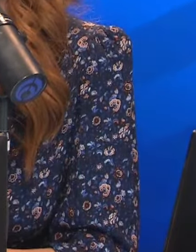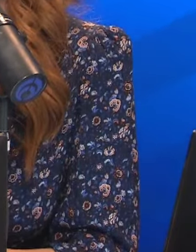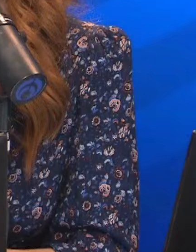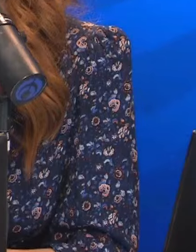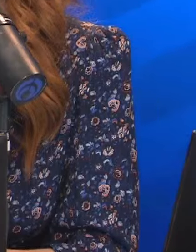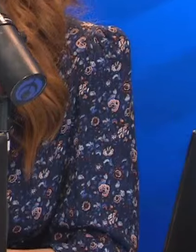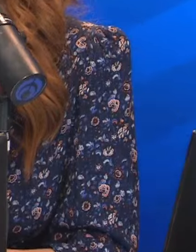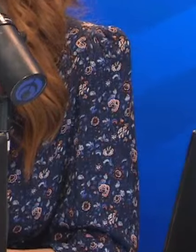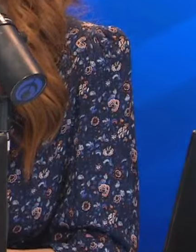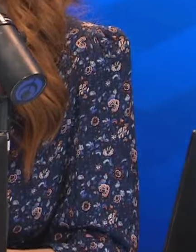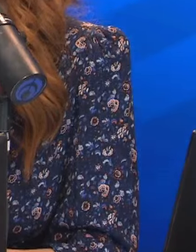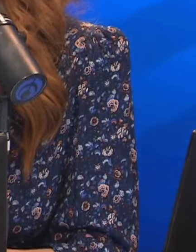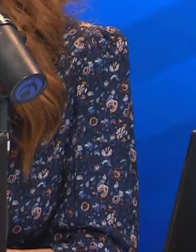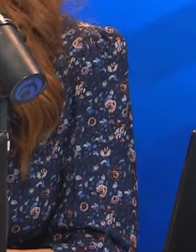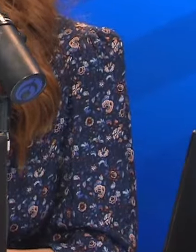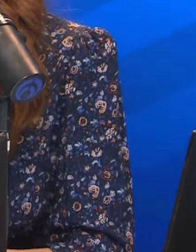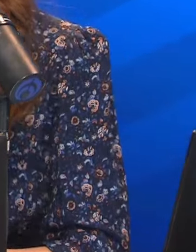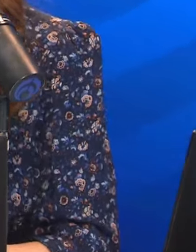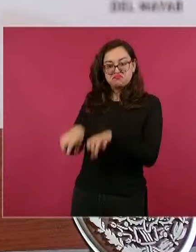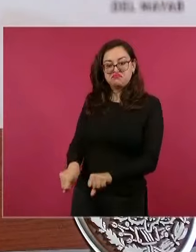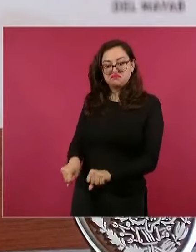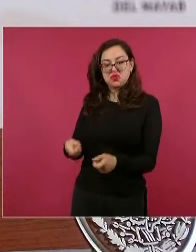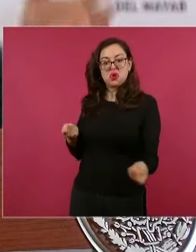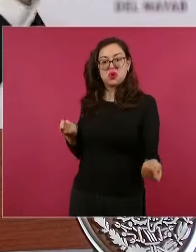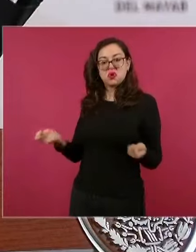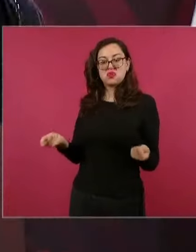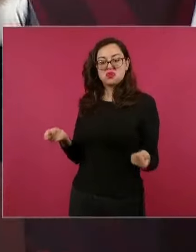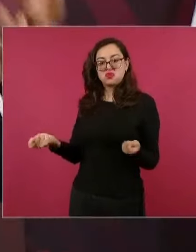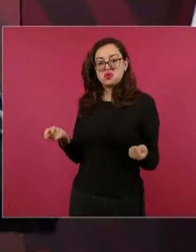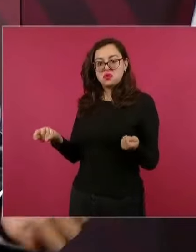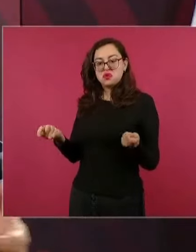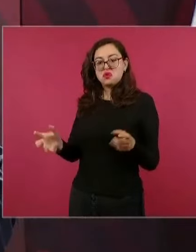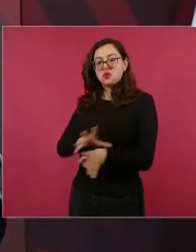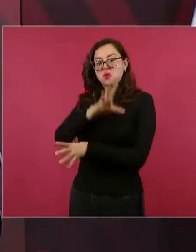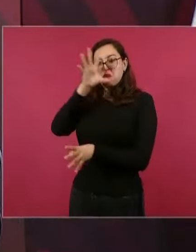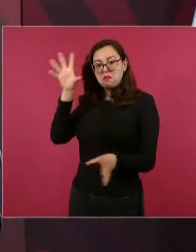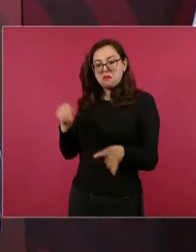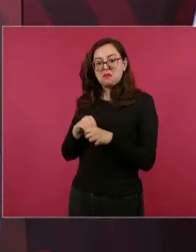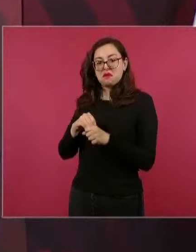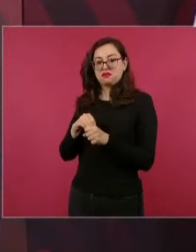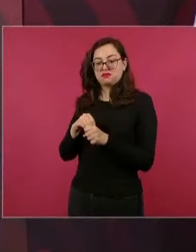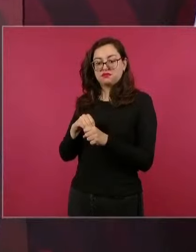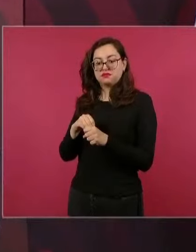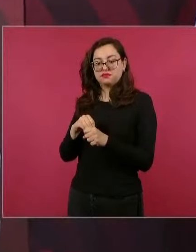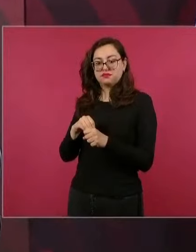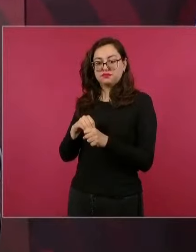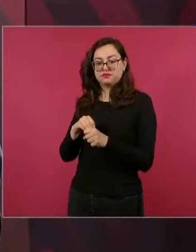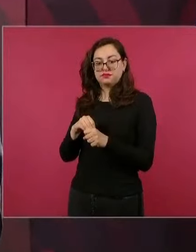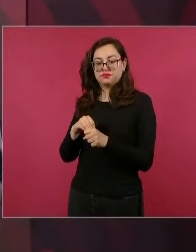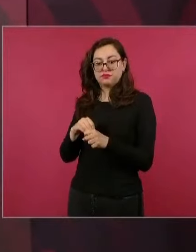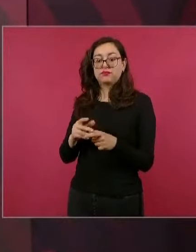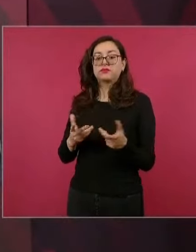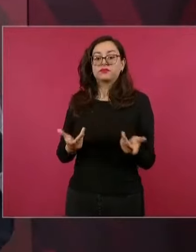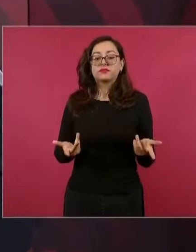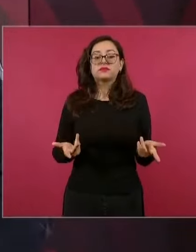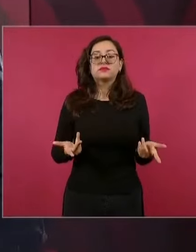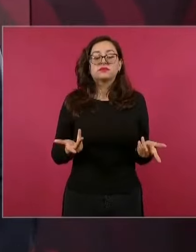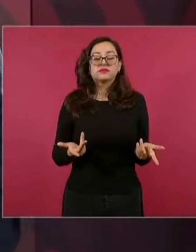tajante al decir que no que no se va a reunir con ella que palabras más palabras menos el presidente dice yo envié mi iniciativa y hasta ahí toca mis